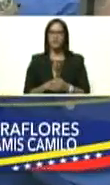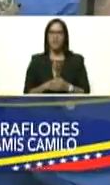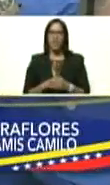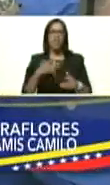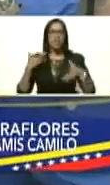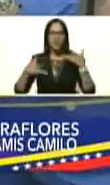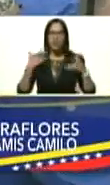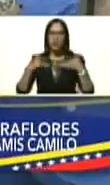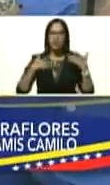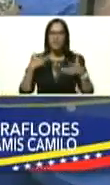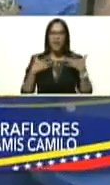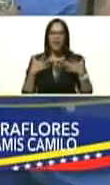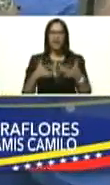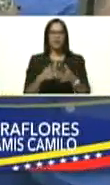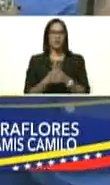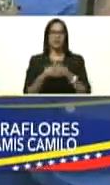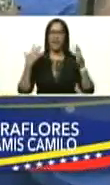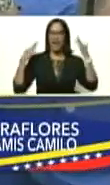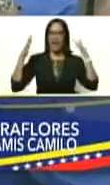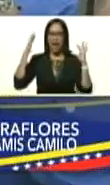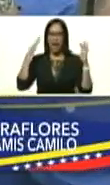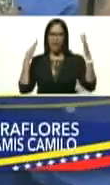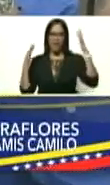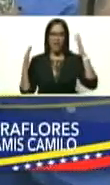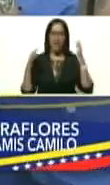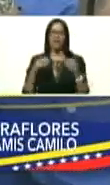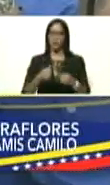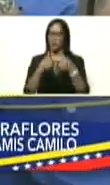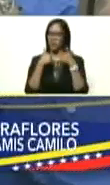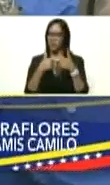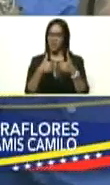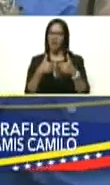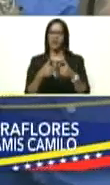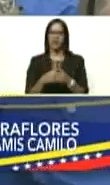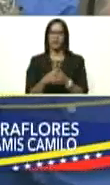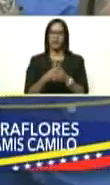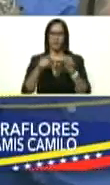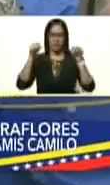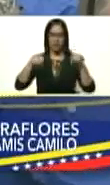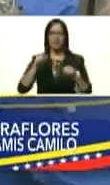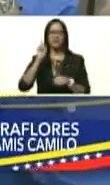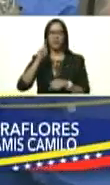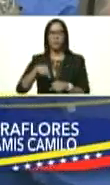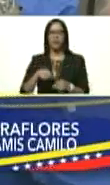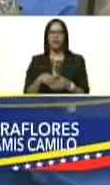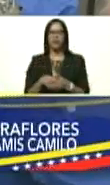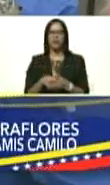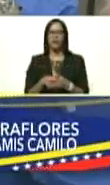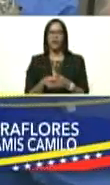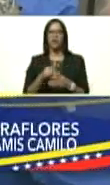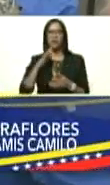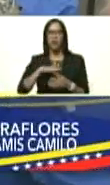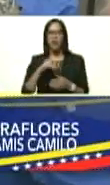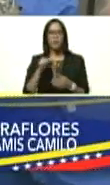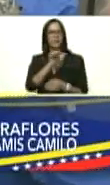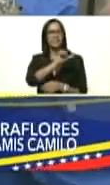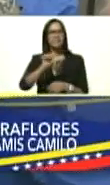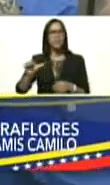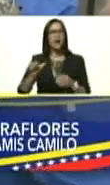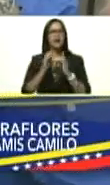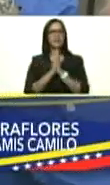disfrutando. El carnaval estuvo a millón. Ahorita también, ahorita estuvimos en Semana